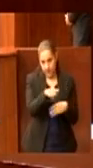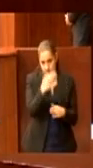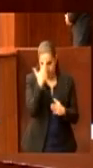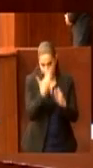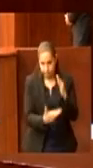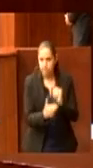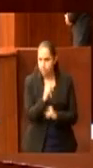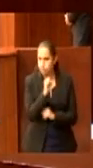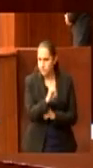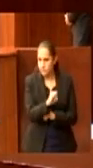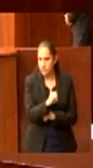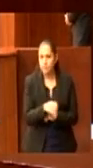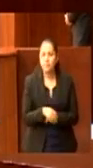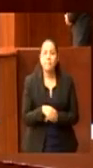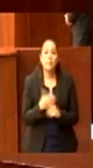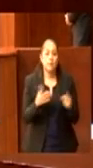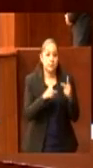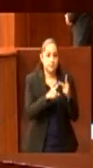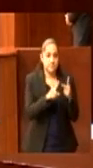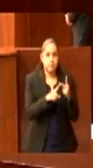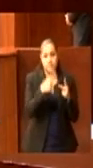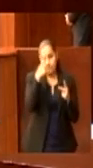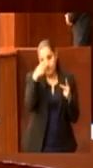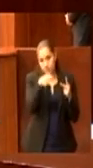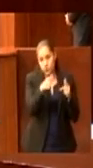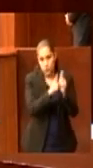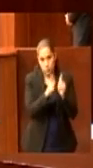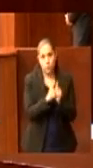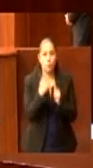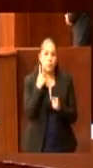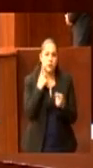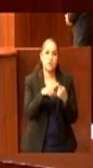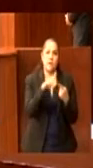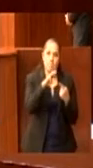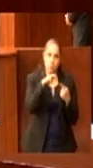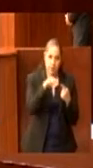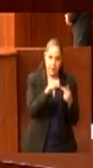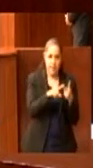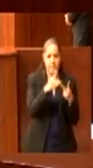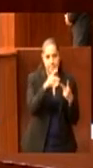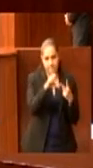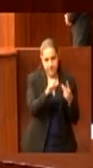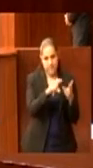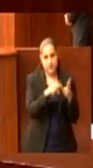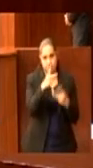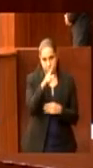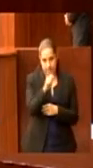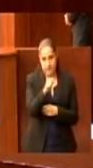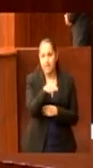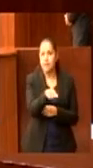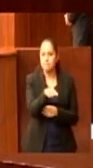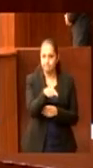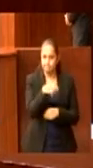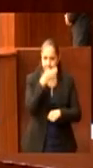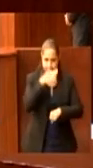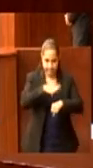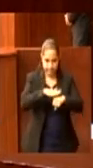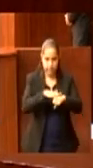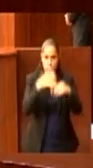2 se impone a morena partido encuentro social y partido del trabajo una amonestación